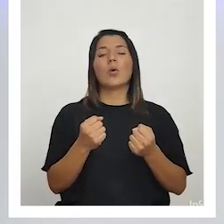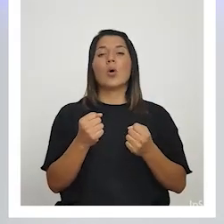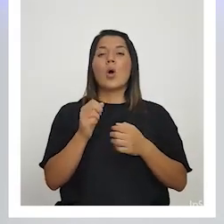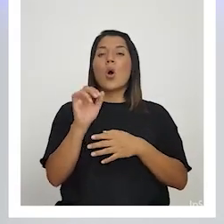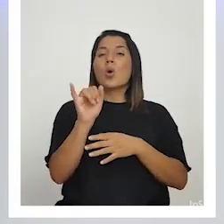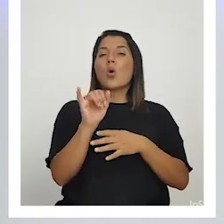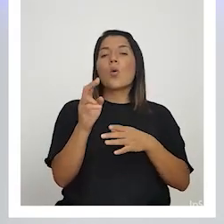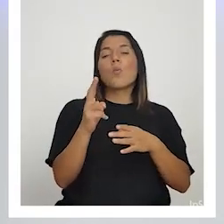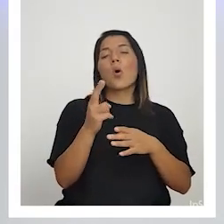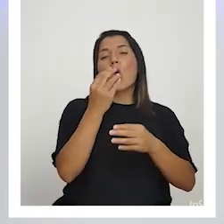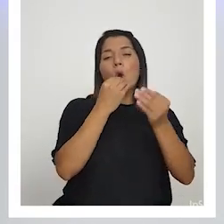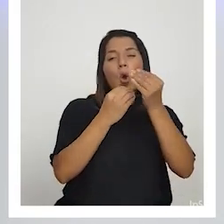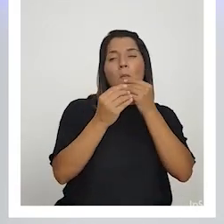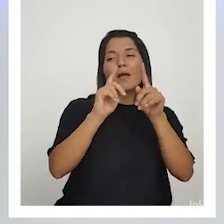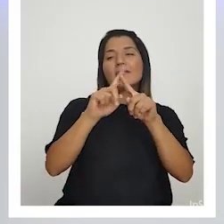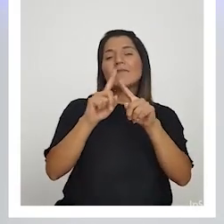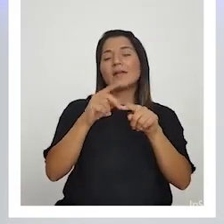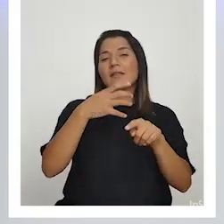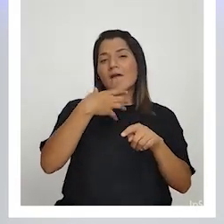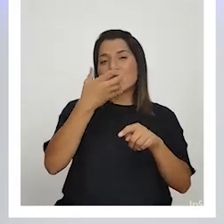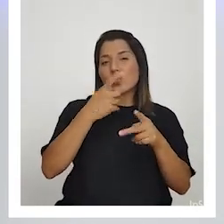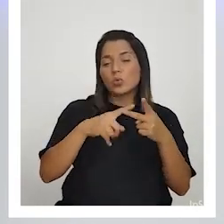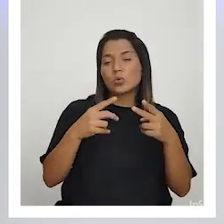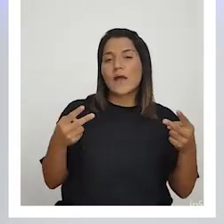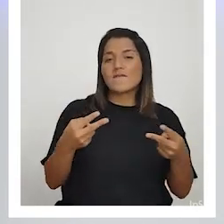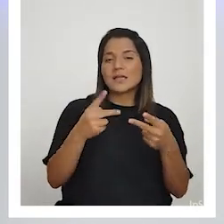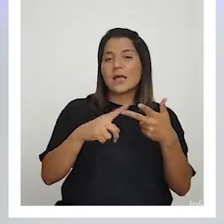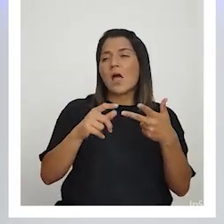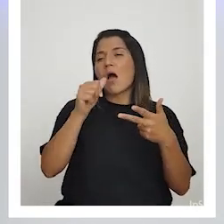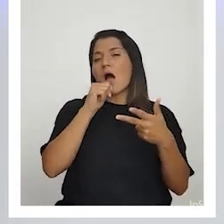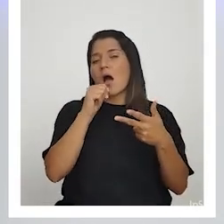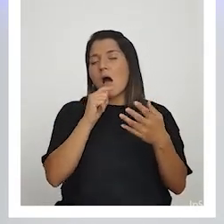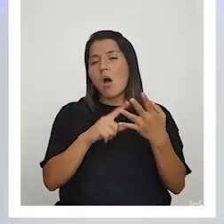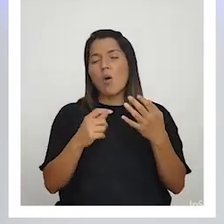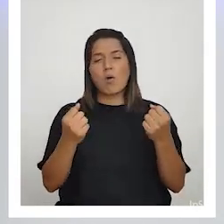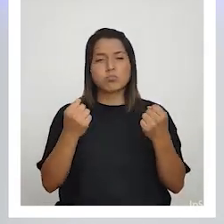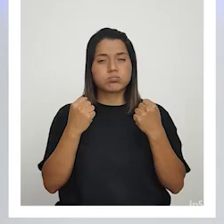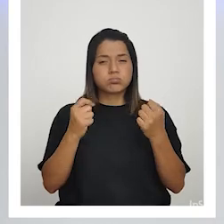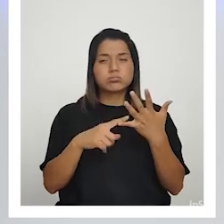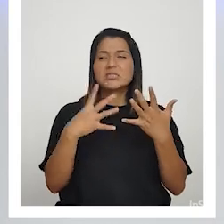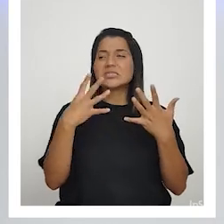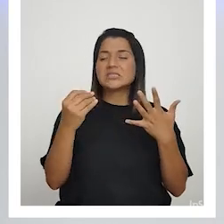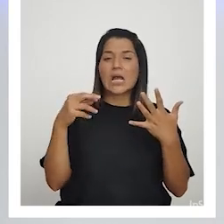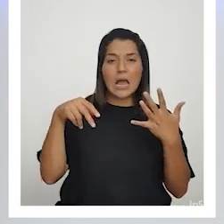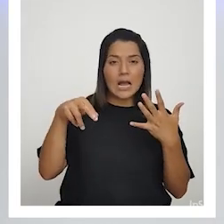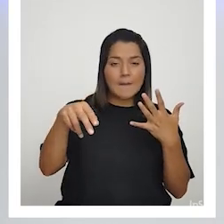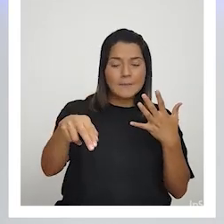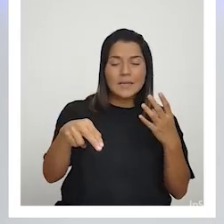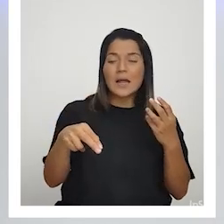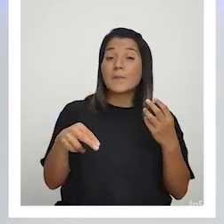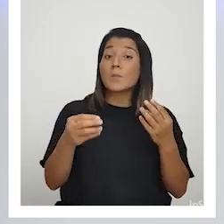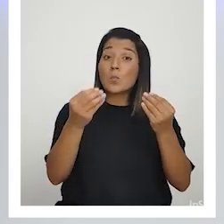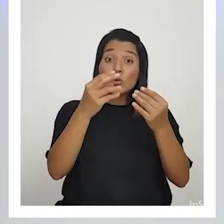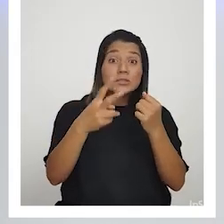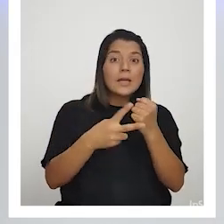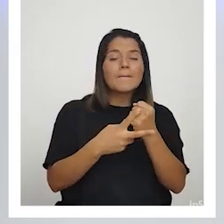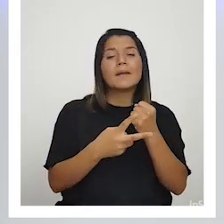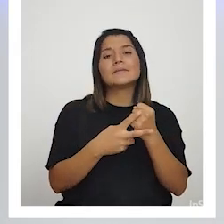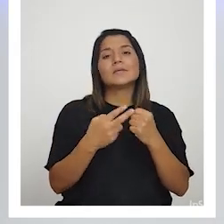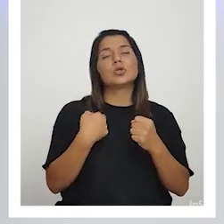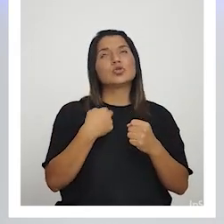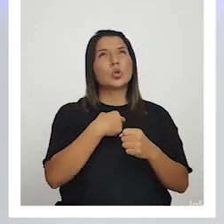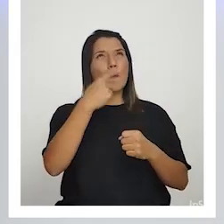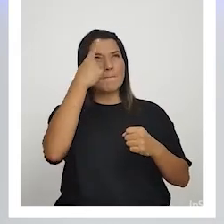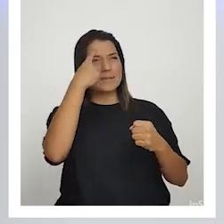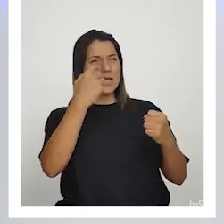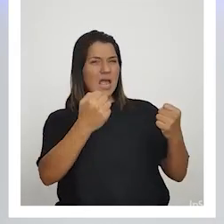frutas y vegetales, tomar agua, hacer ejercicio, salir a caminar. Muchas veces enfocamos el ejercicio en inmatricularse en un